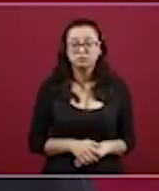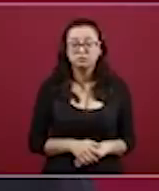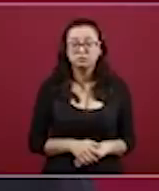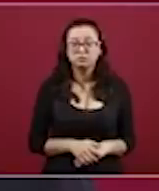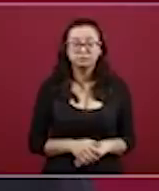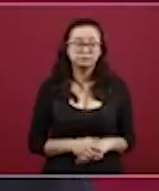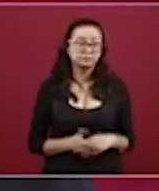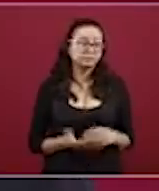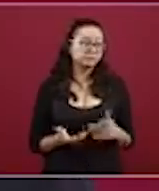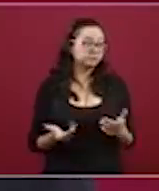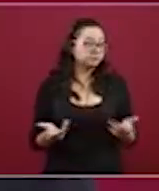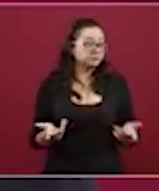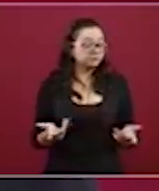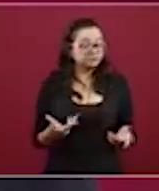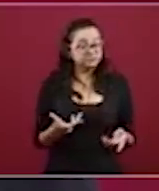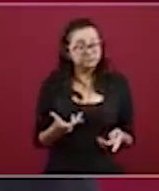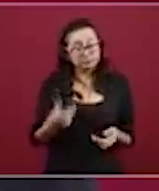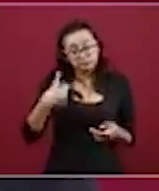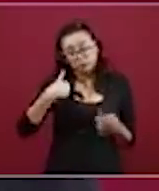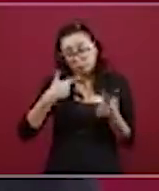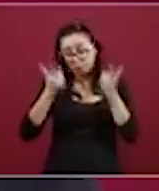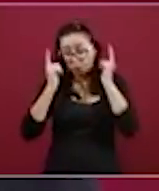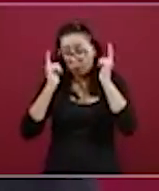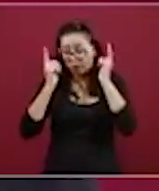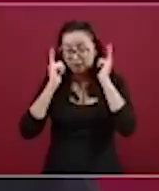se llegue a un acuerdo,